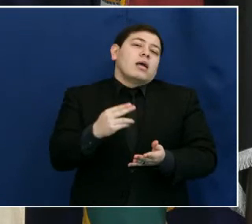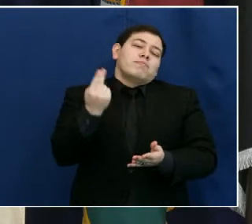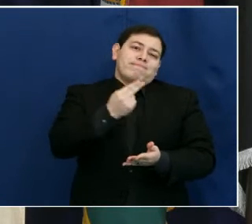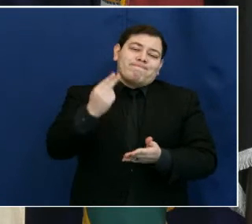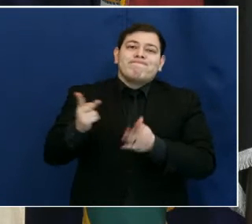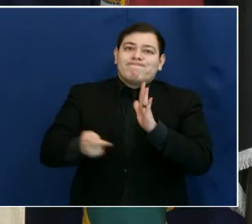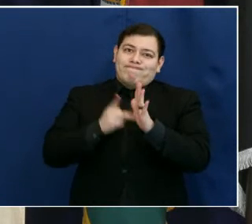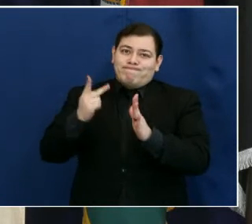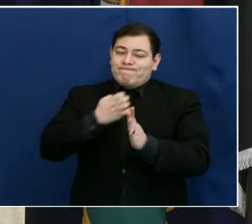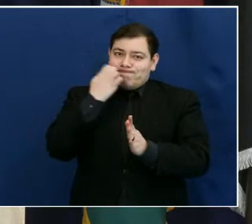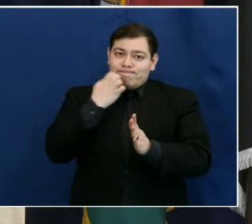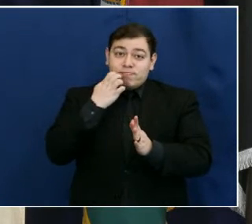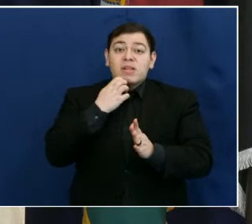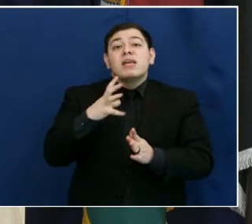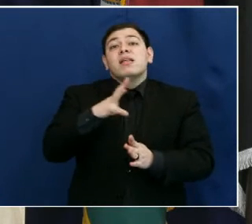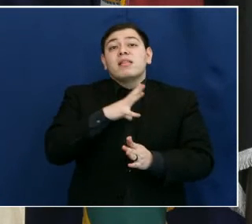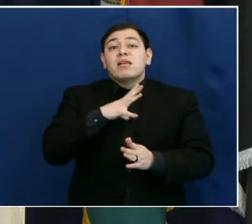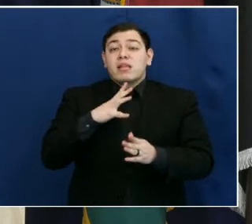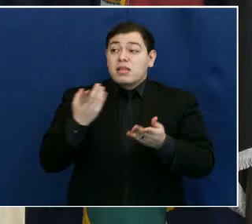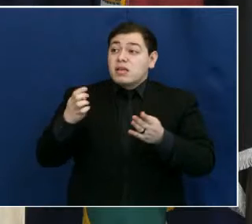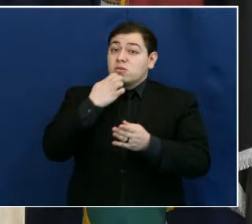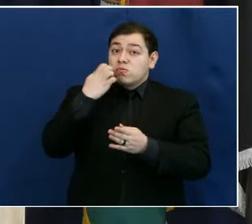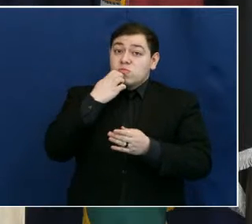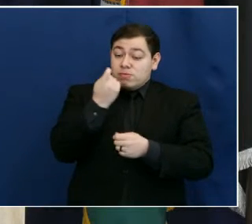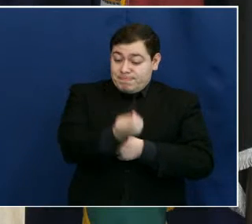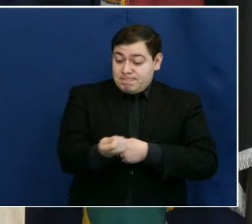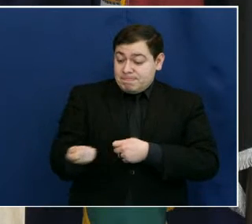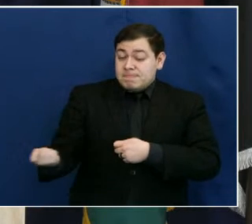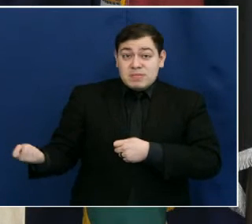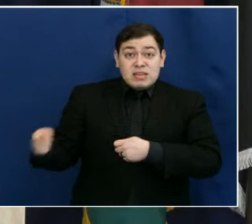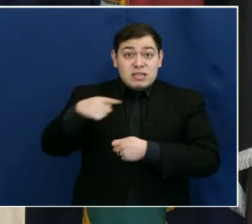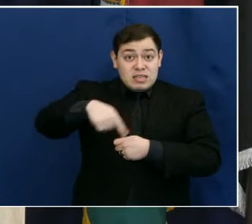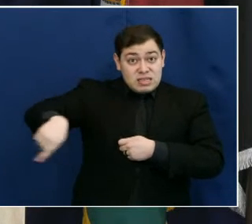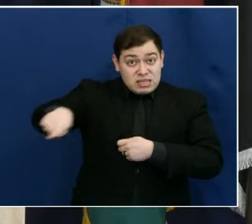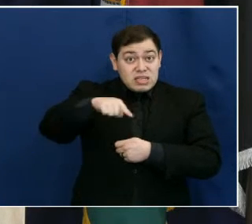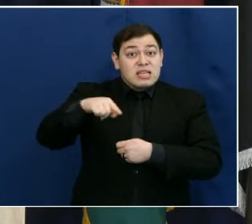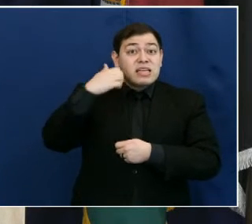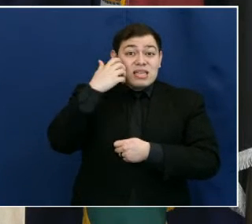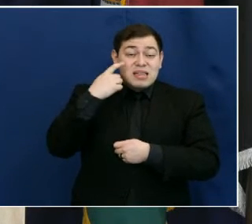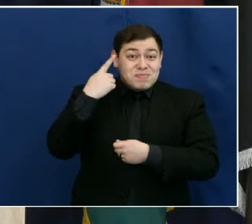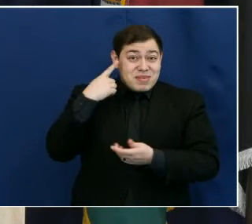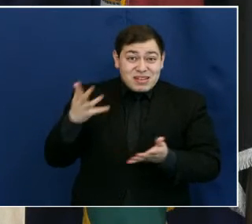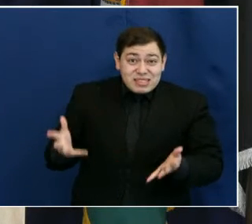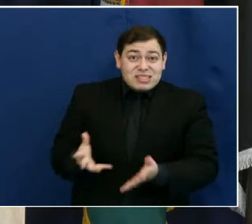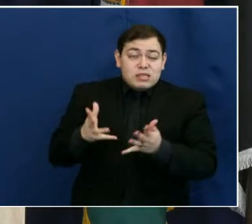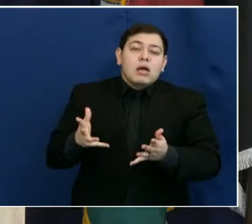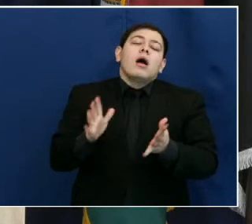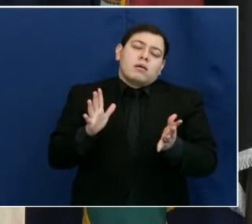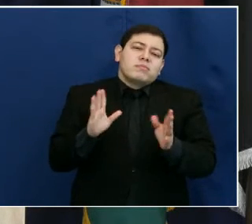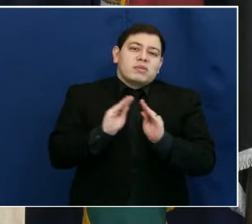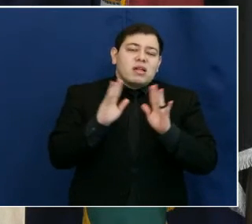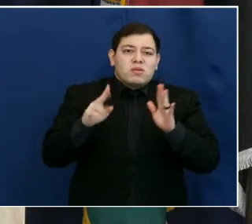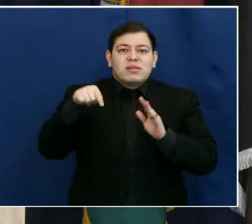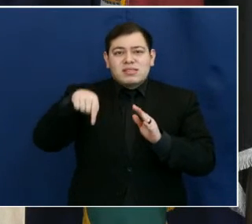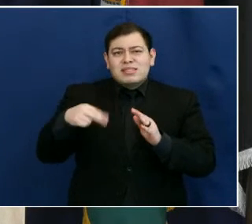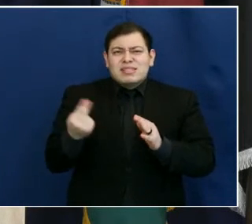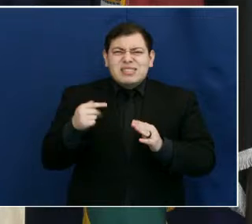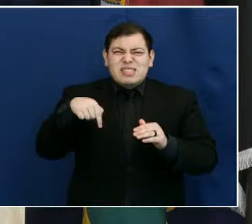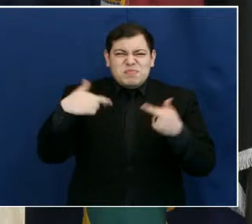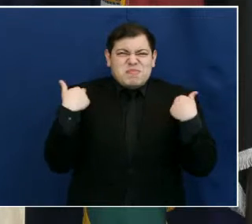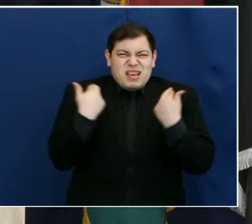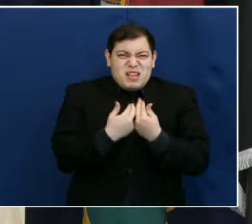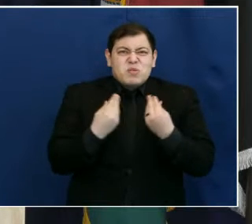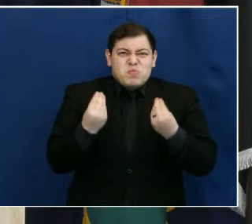los negocios pequeños alrededor de las escuelas necesitan este impulso financiero que viene de los maestros que van a trabajar estos